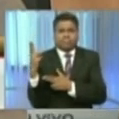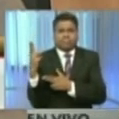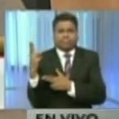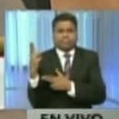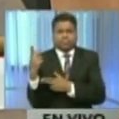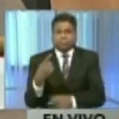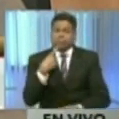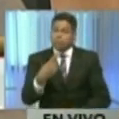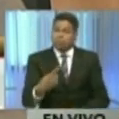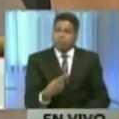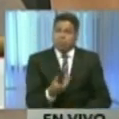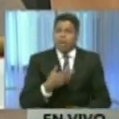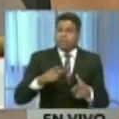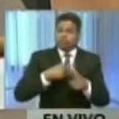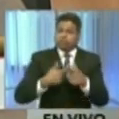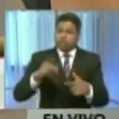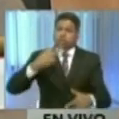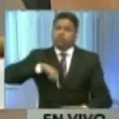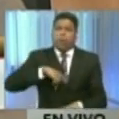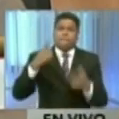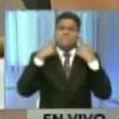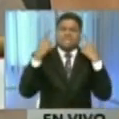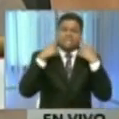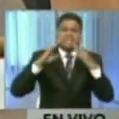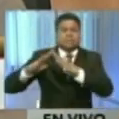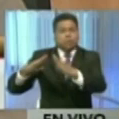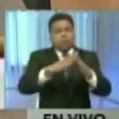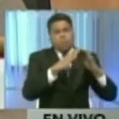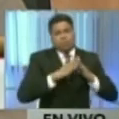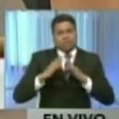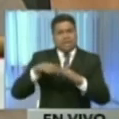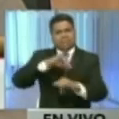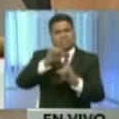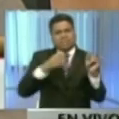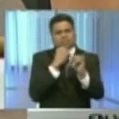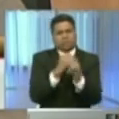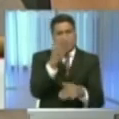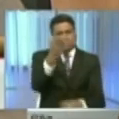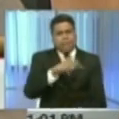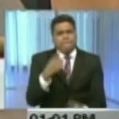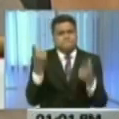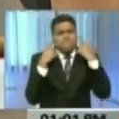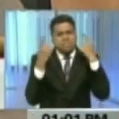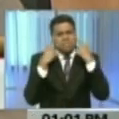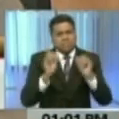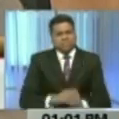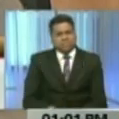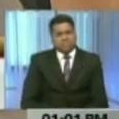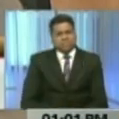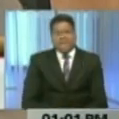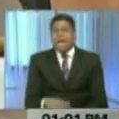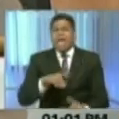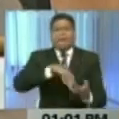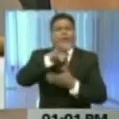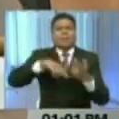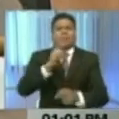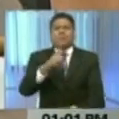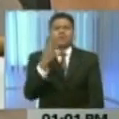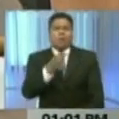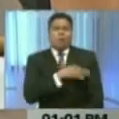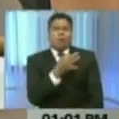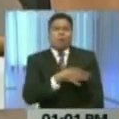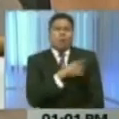Y por eso nosotros estamos alertando a la comunidad internacional. El problema no es un señor que